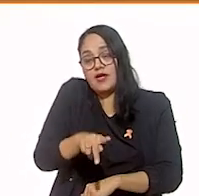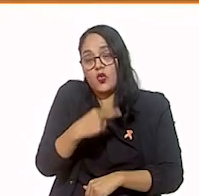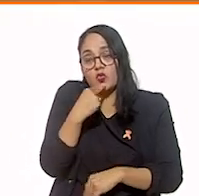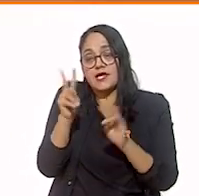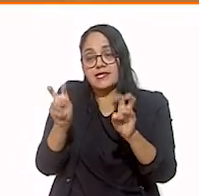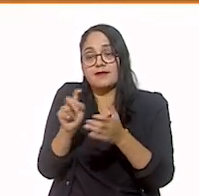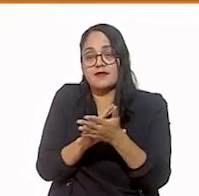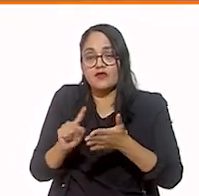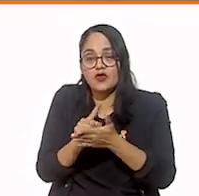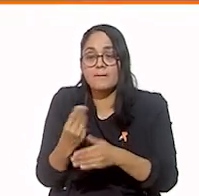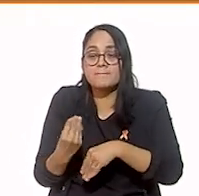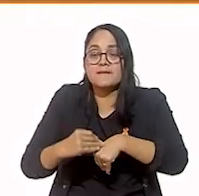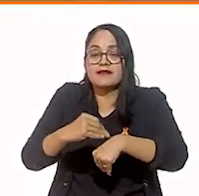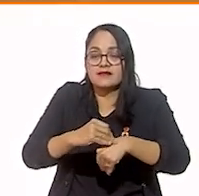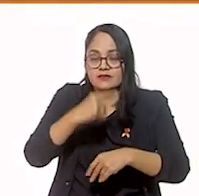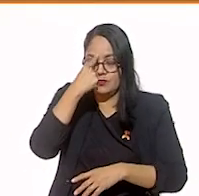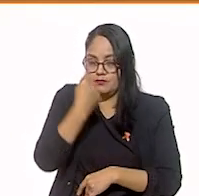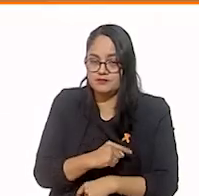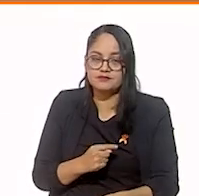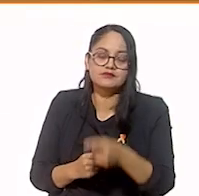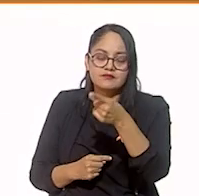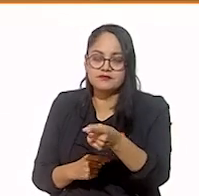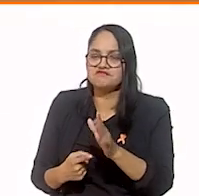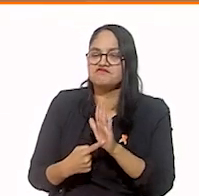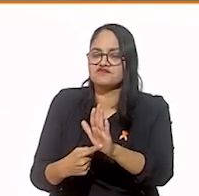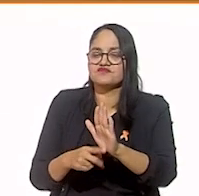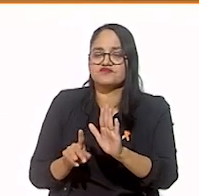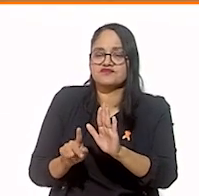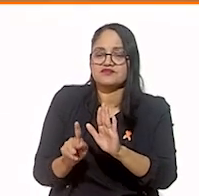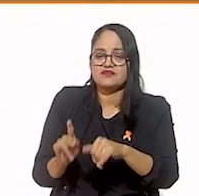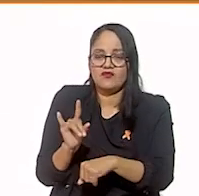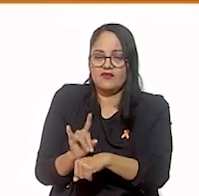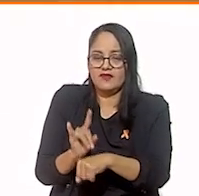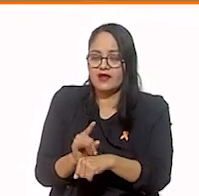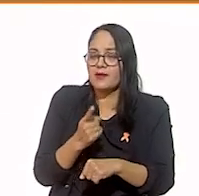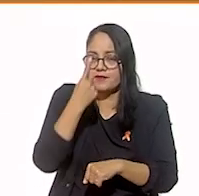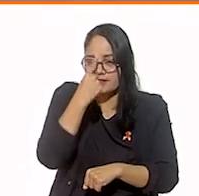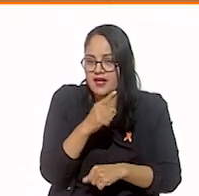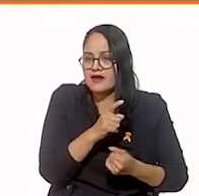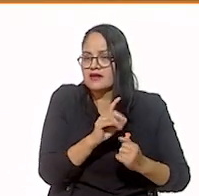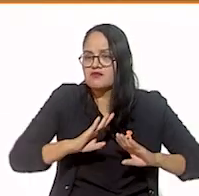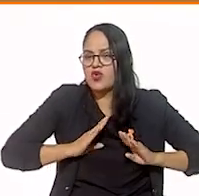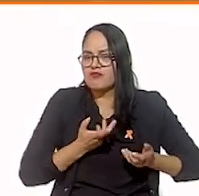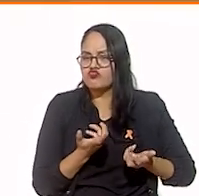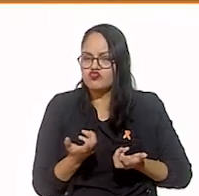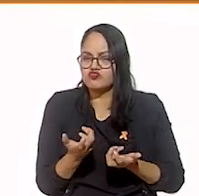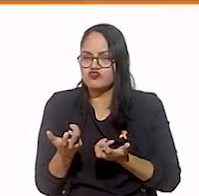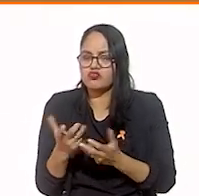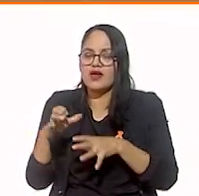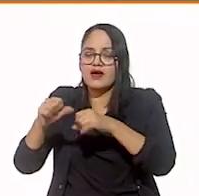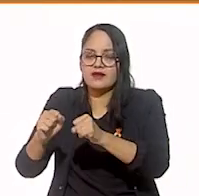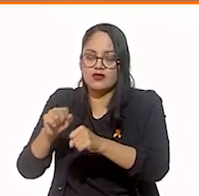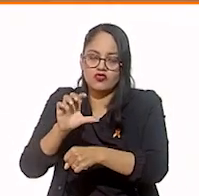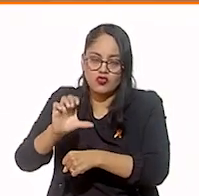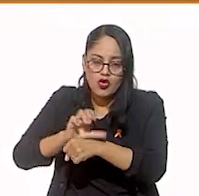una excusa o un pretexto para montar una operación que tiene que ver con una reconquista del continente y que pasa justamente por Colombia, pasa por